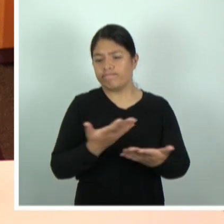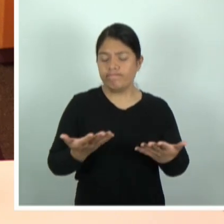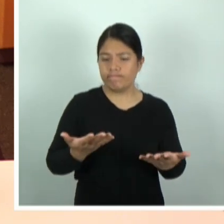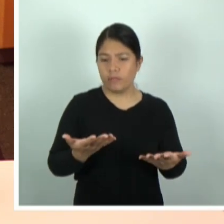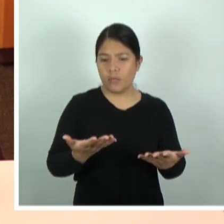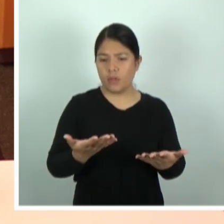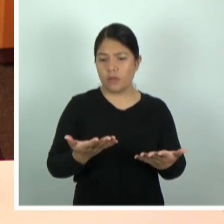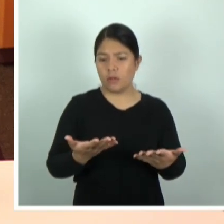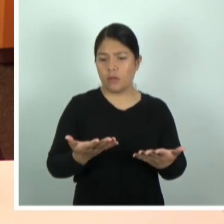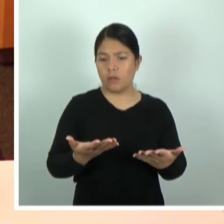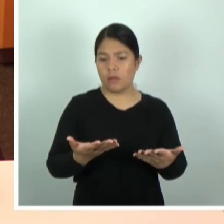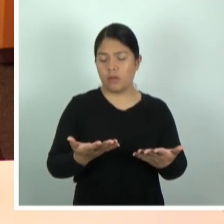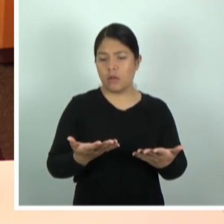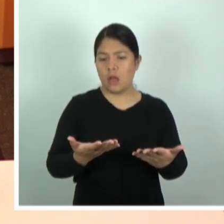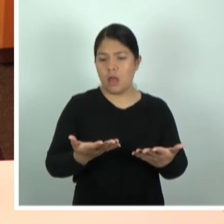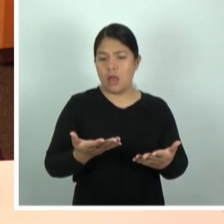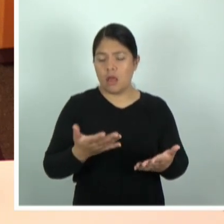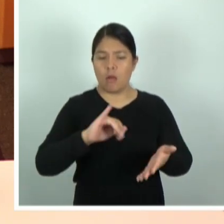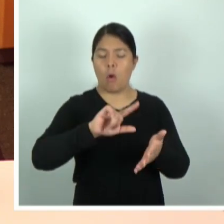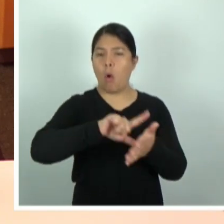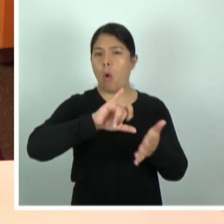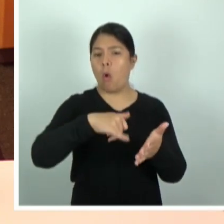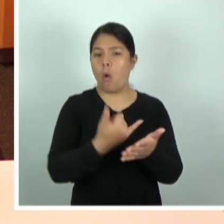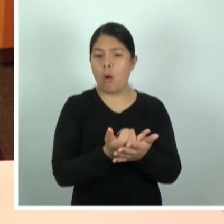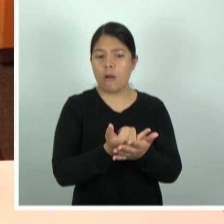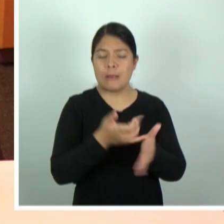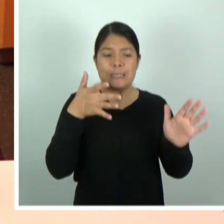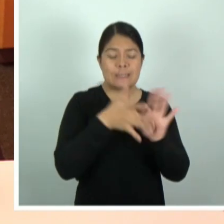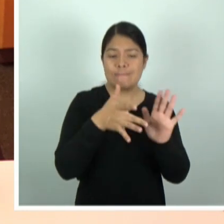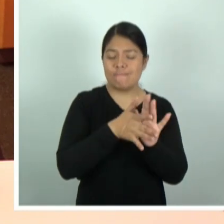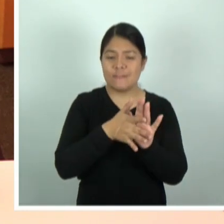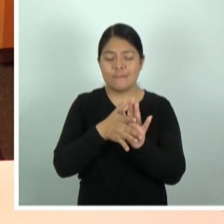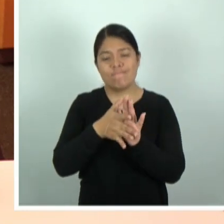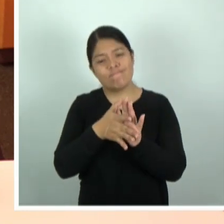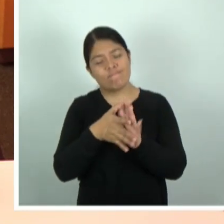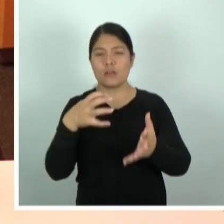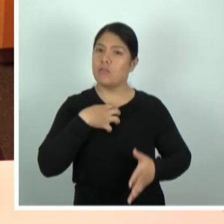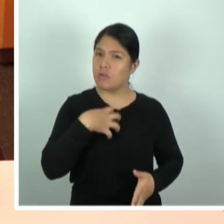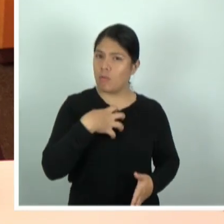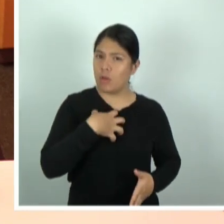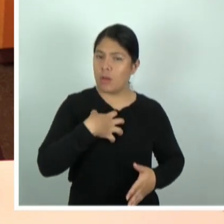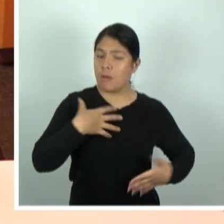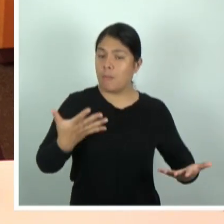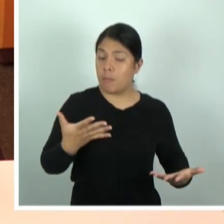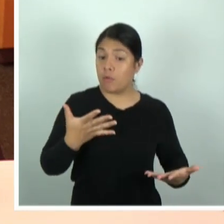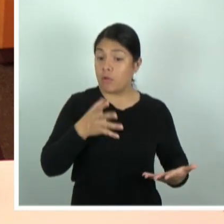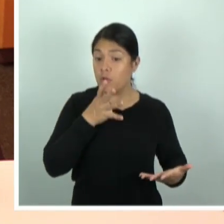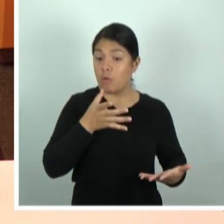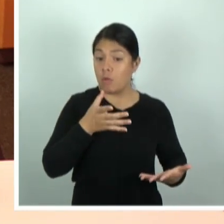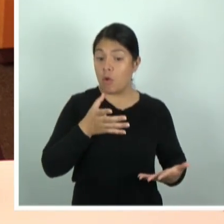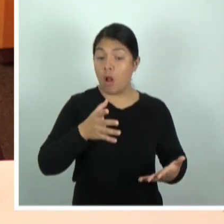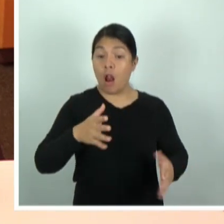no es lo más adecuado para poder explicarlo. Hay algo que comprende las cosas, que es la